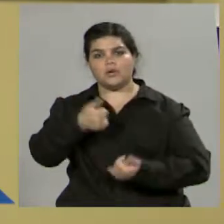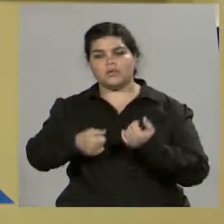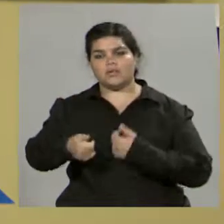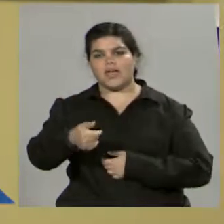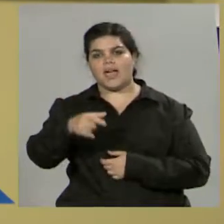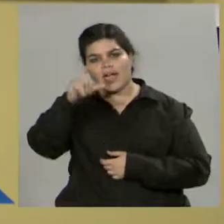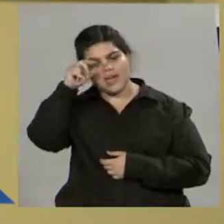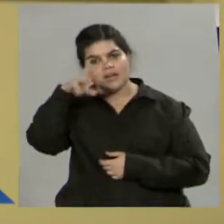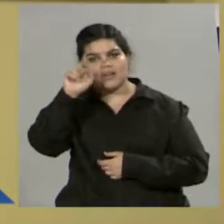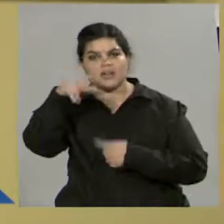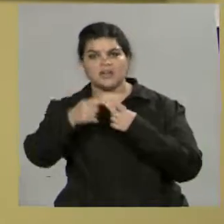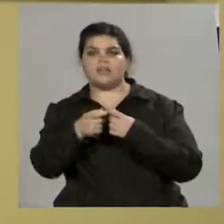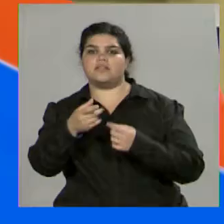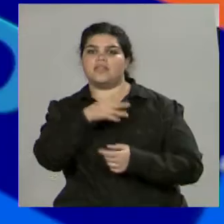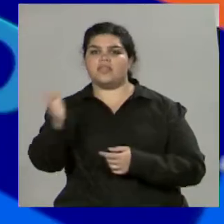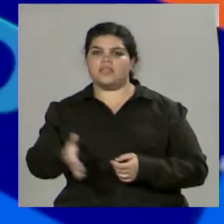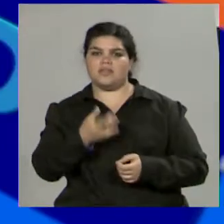dirigente gremial del SUTE.